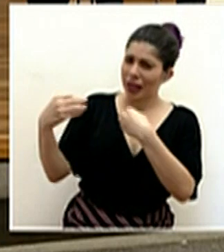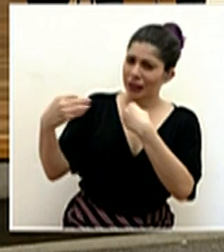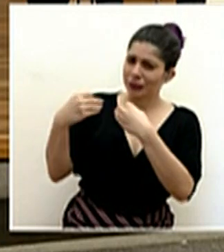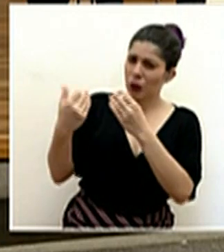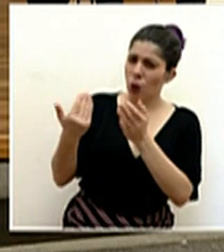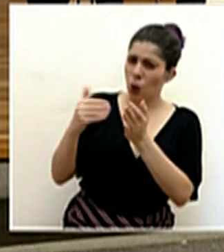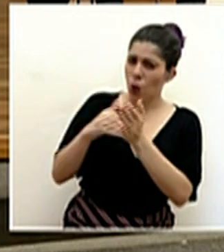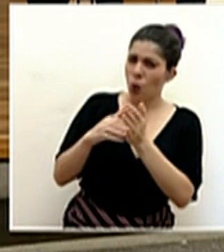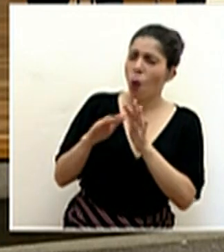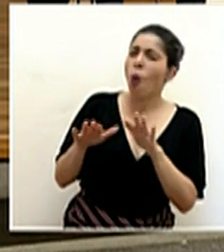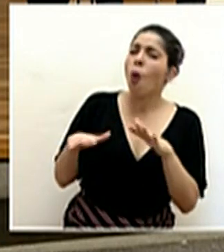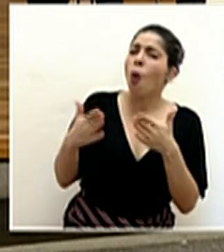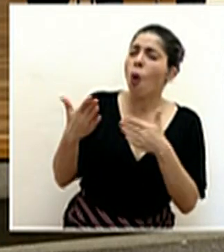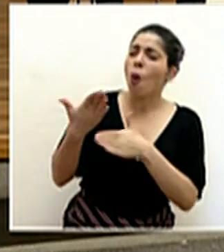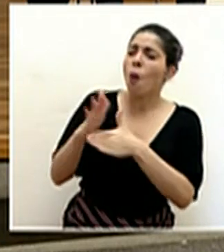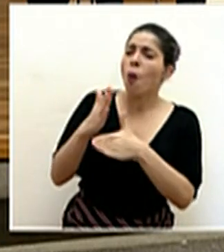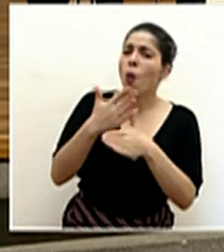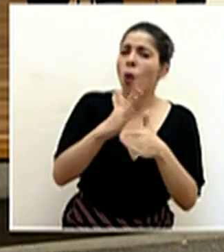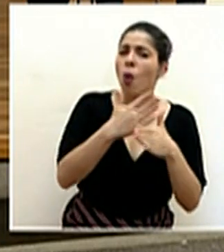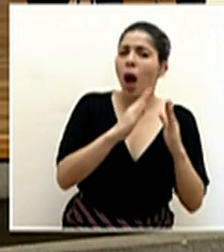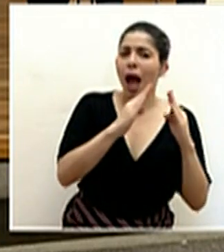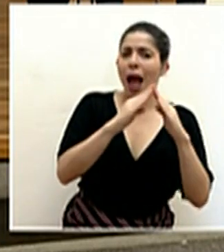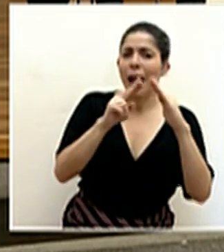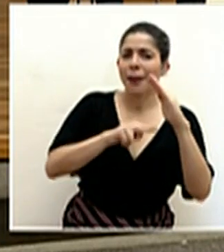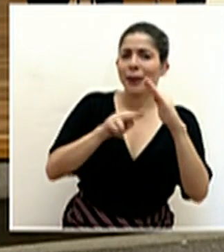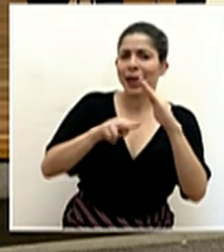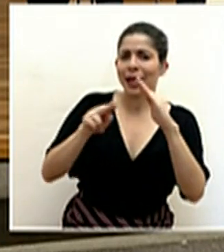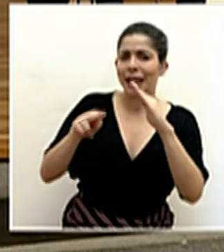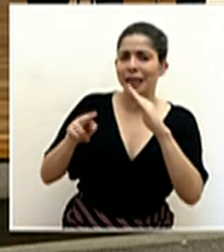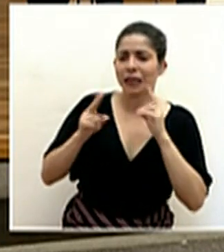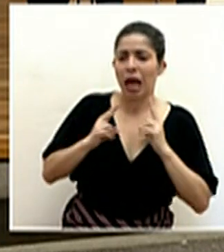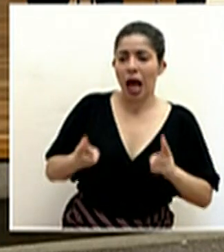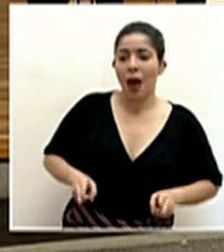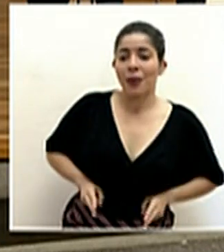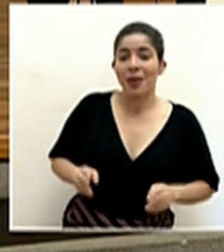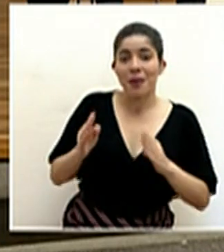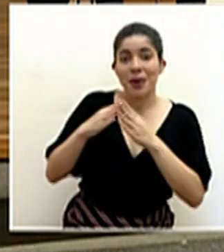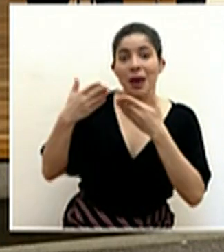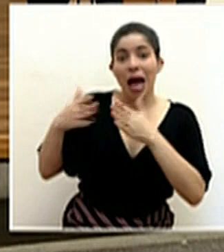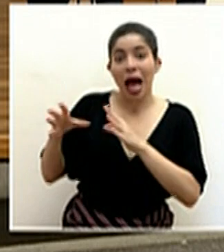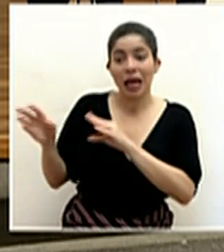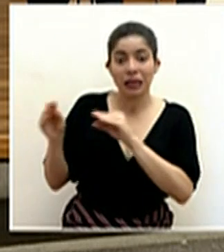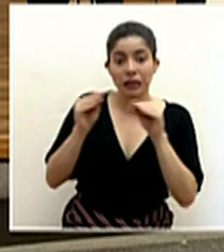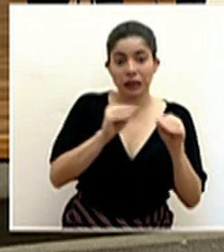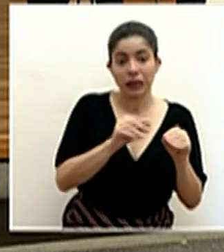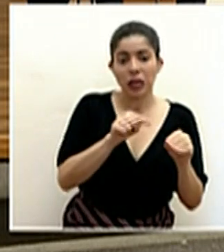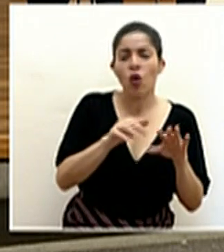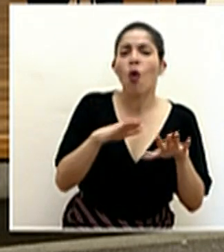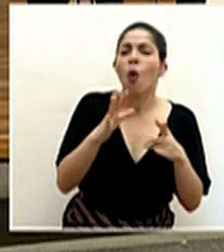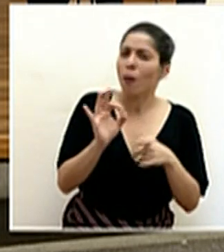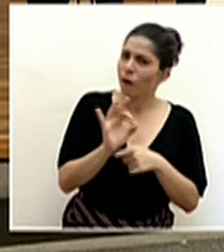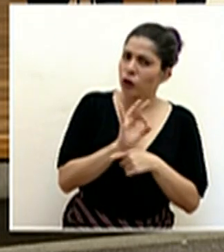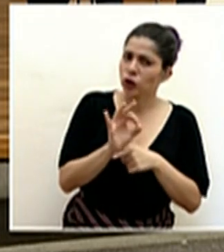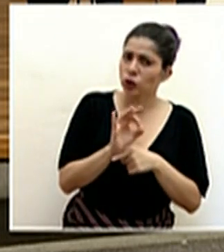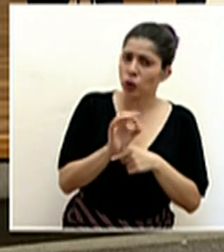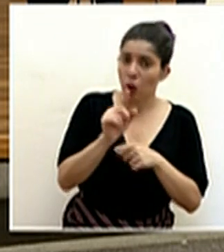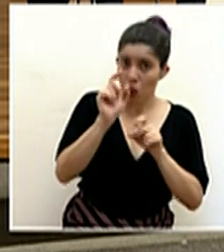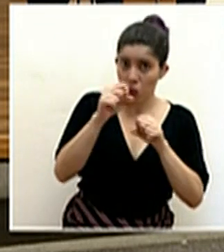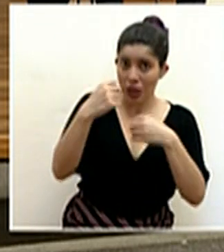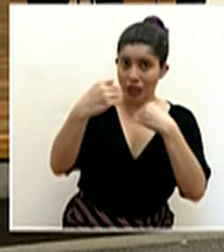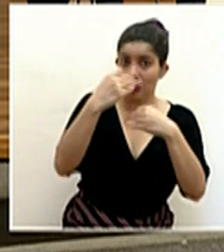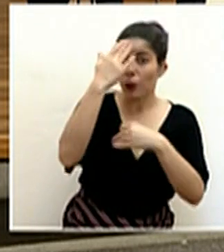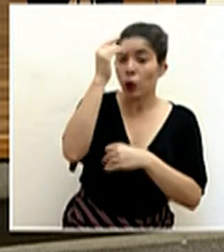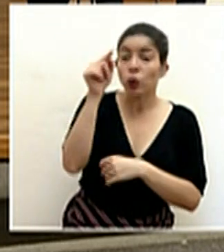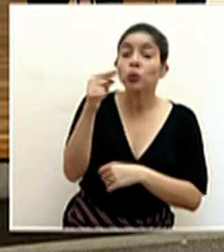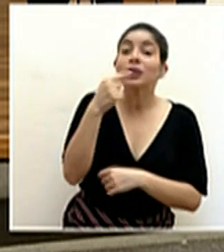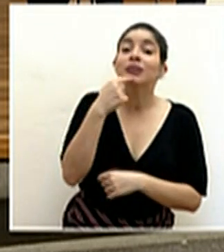nuevo cómo está la distribución de los albergues donde se encuentran los habitantes de calle y cómo están operando? ¿Podría aclarar, ya que usted